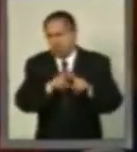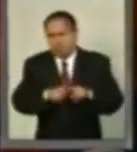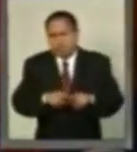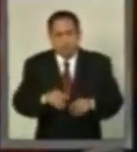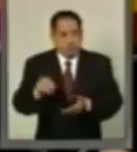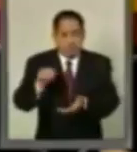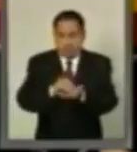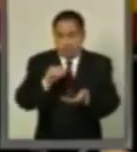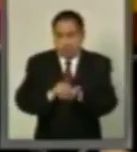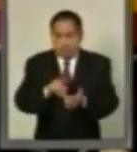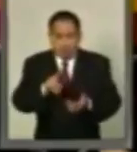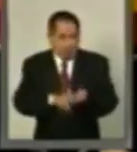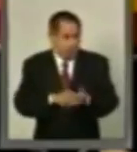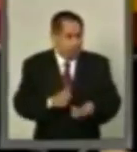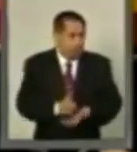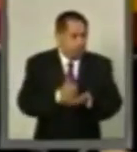siguen.